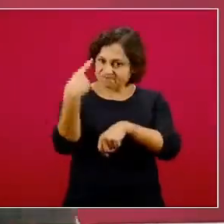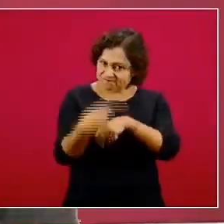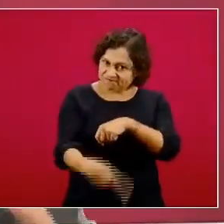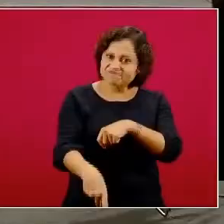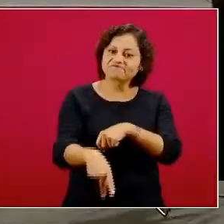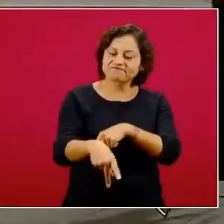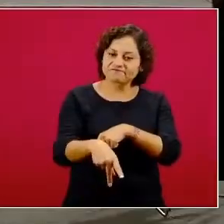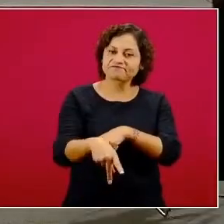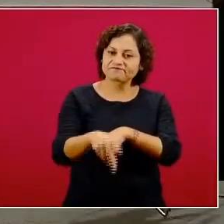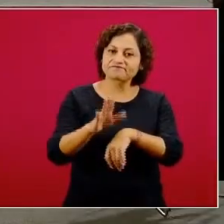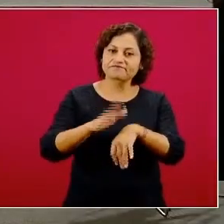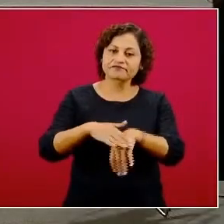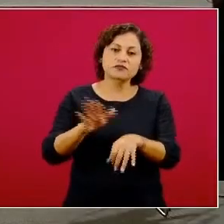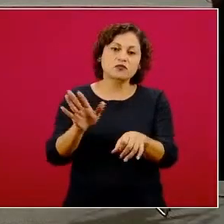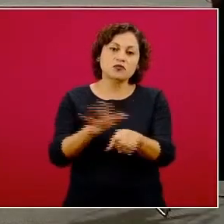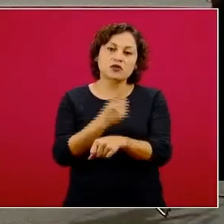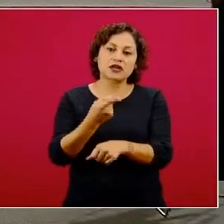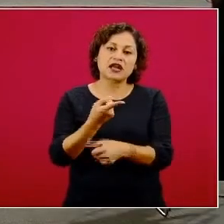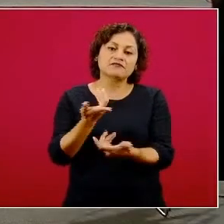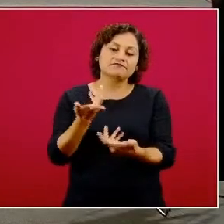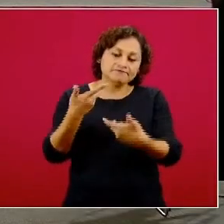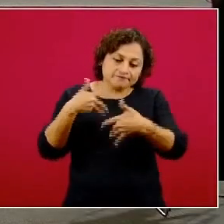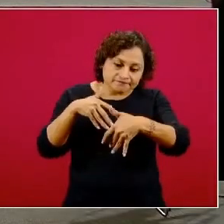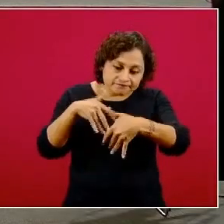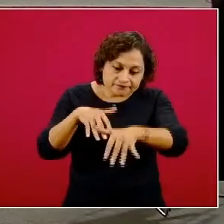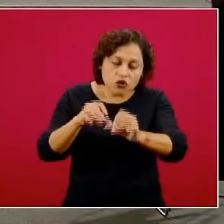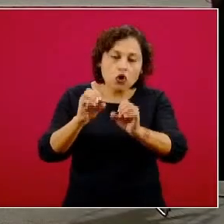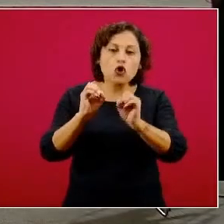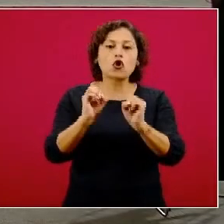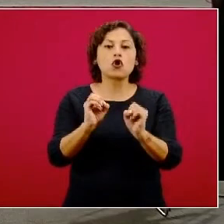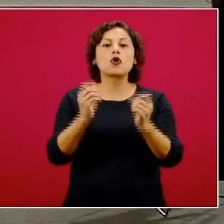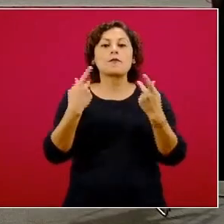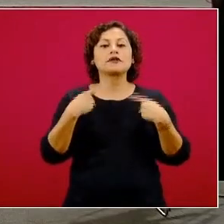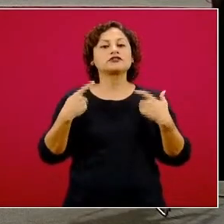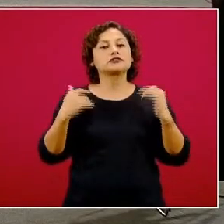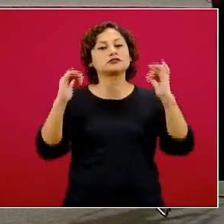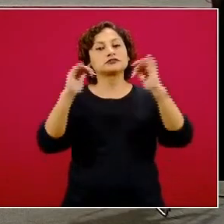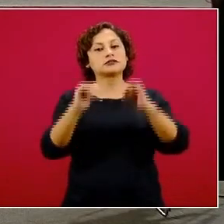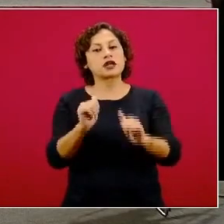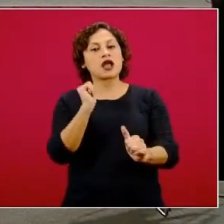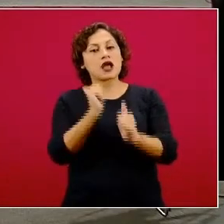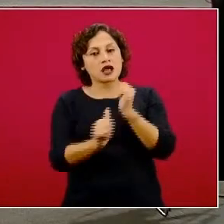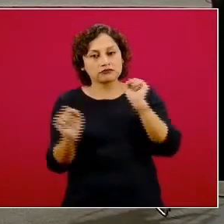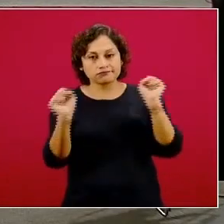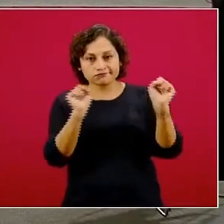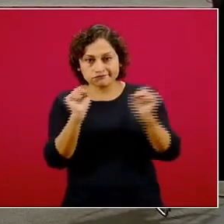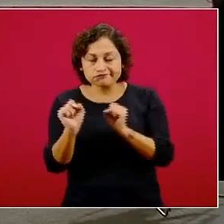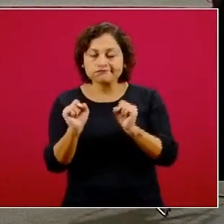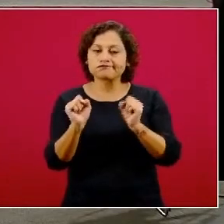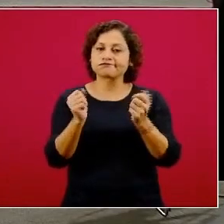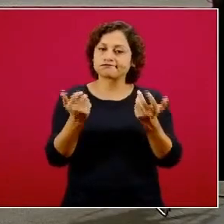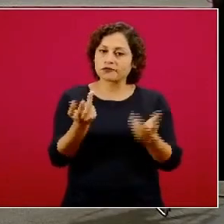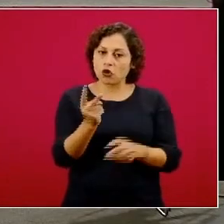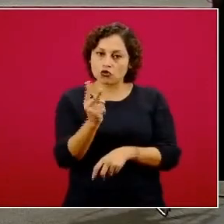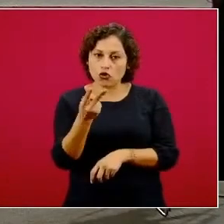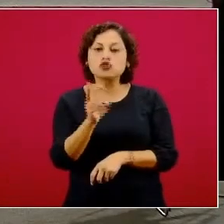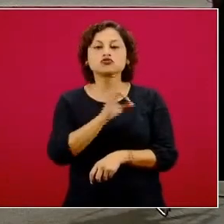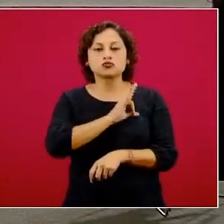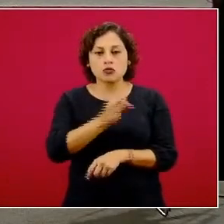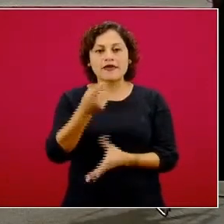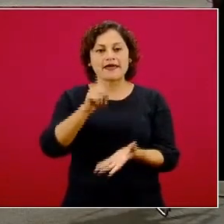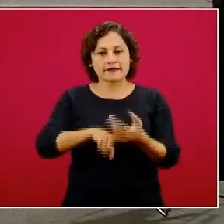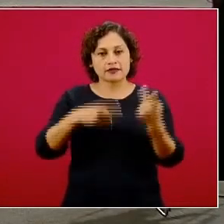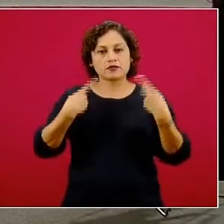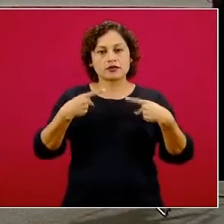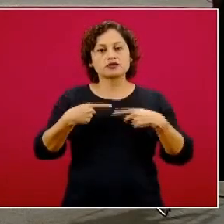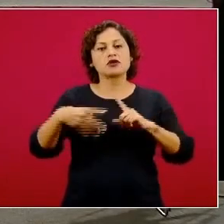en una transmisión dentro de las personas que participen en este tipo de eventos, como pueden ser marchas o el maratón que